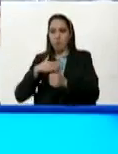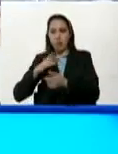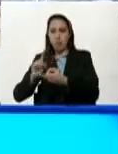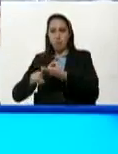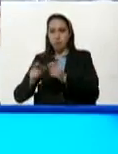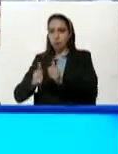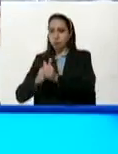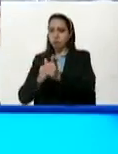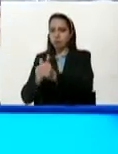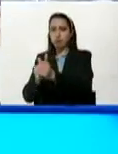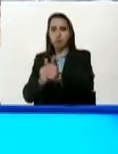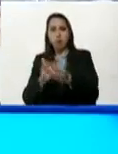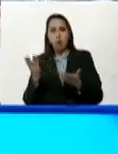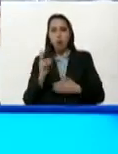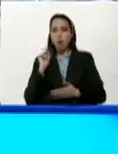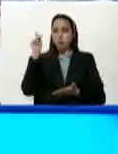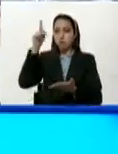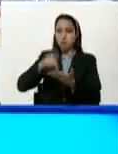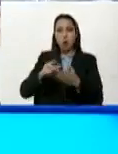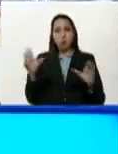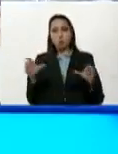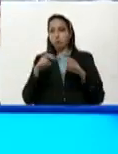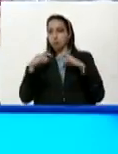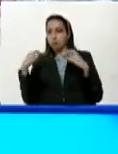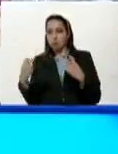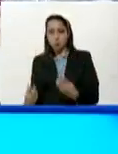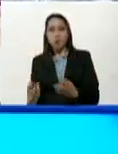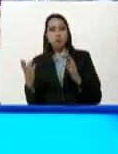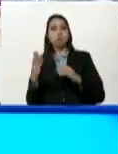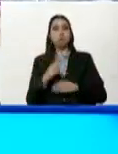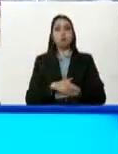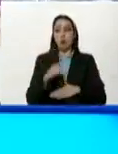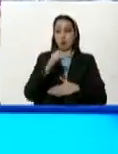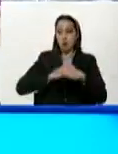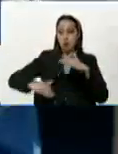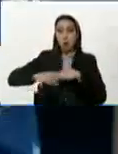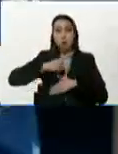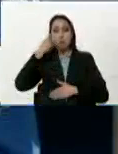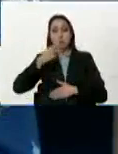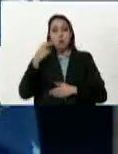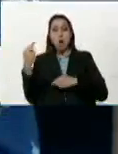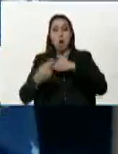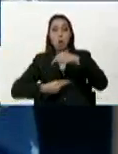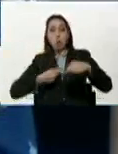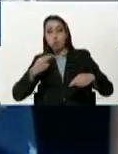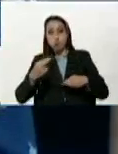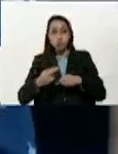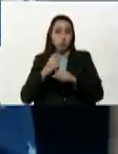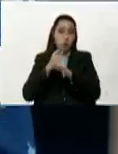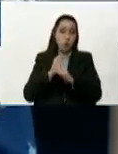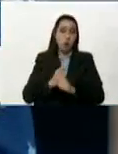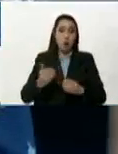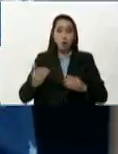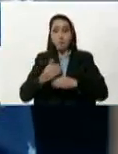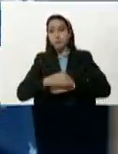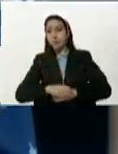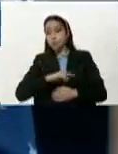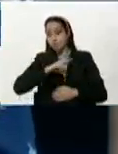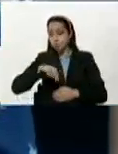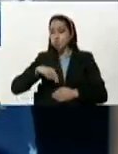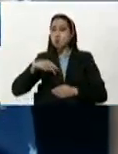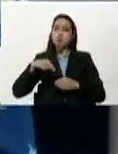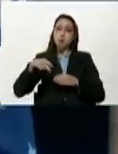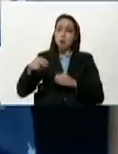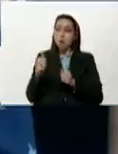una reunión del equipo de trabajo el alto mando político de la revolución y vamos caminando